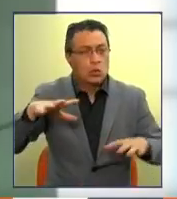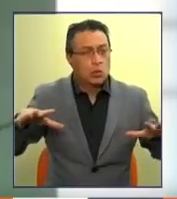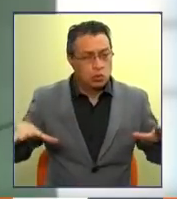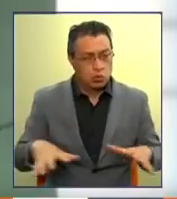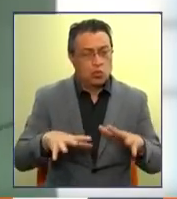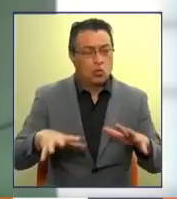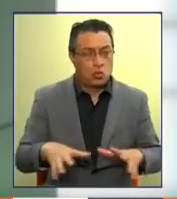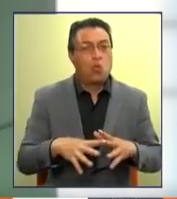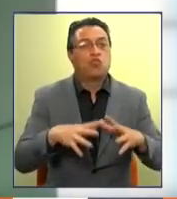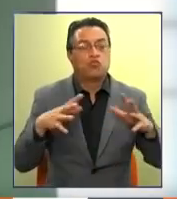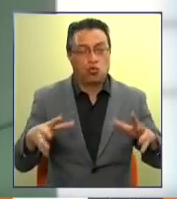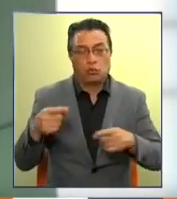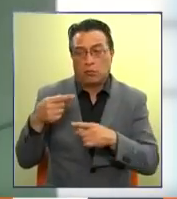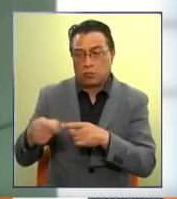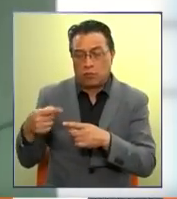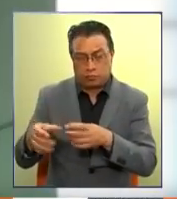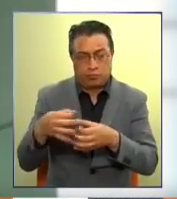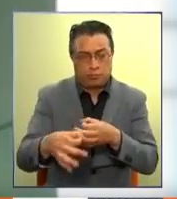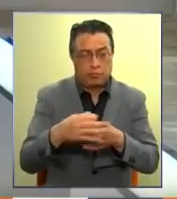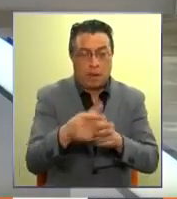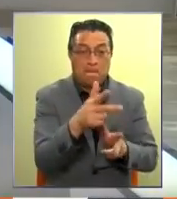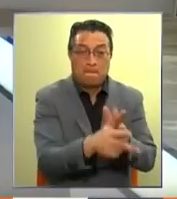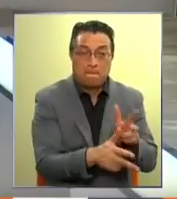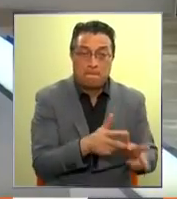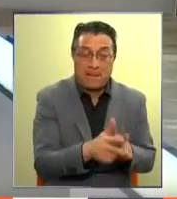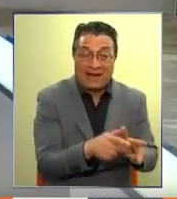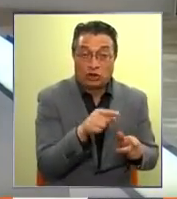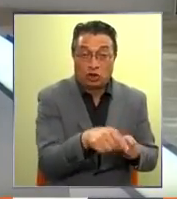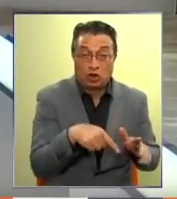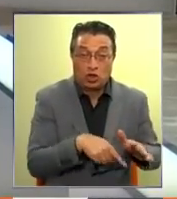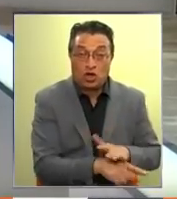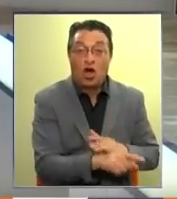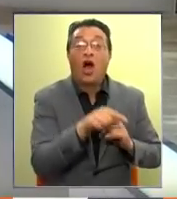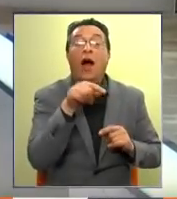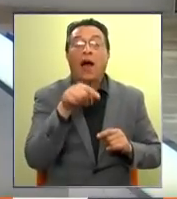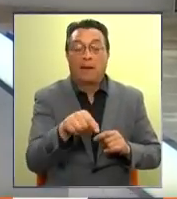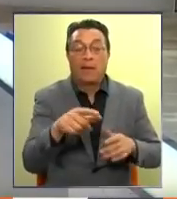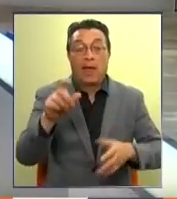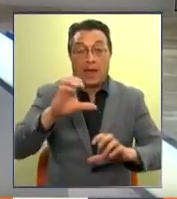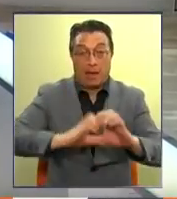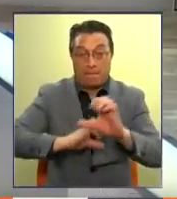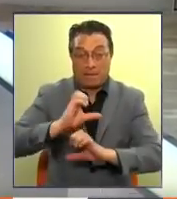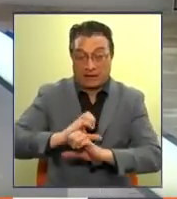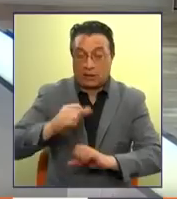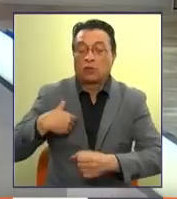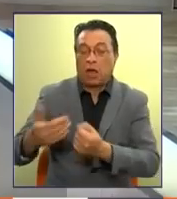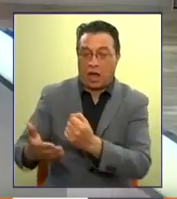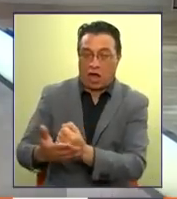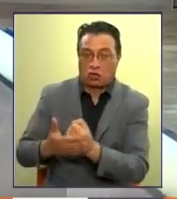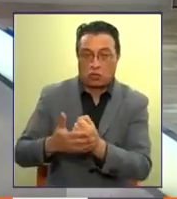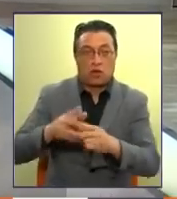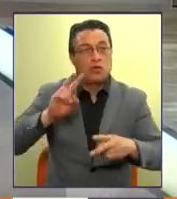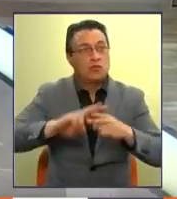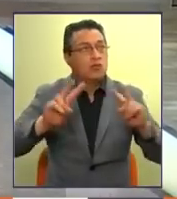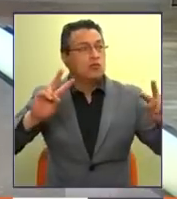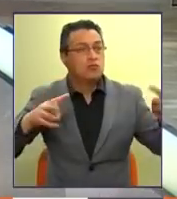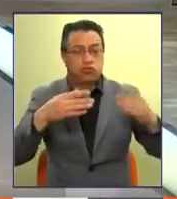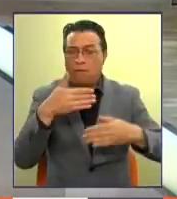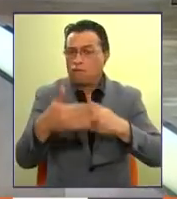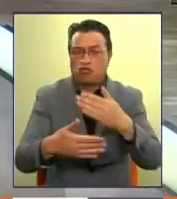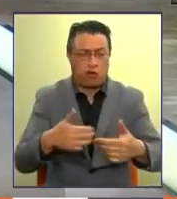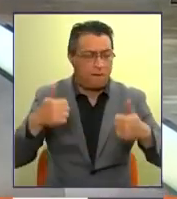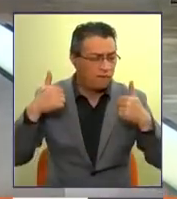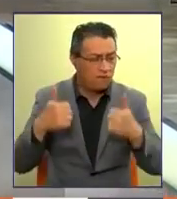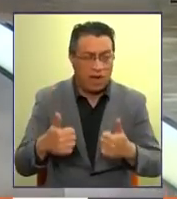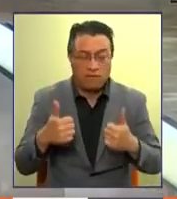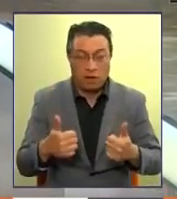de las diferentes áreas de Metro, las empresas contratistas también que nos ayudaron en las obras civiles, funcionaron muy bien.